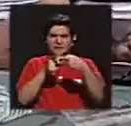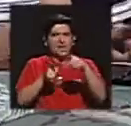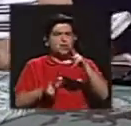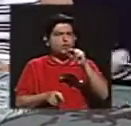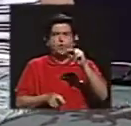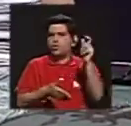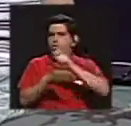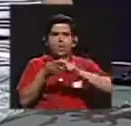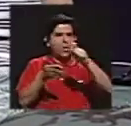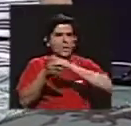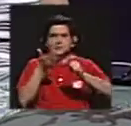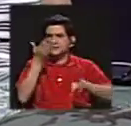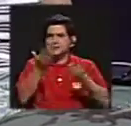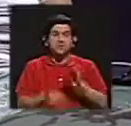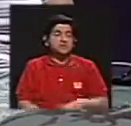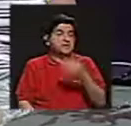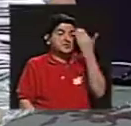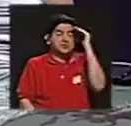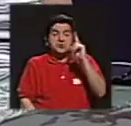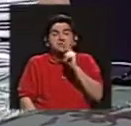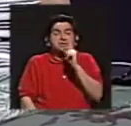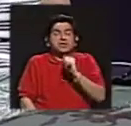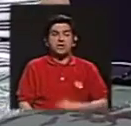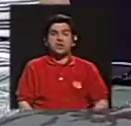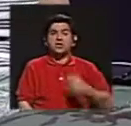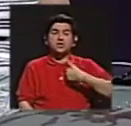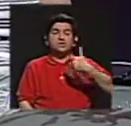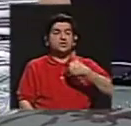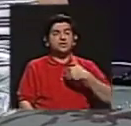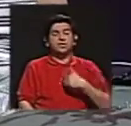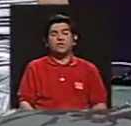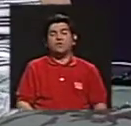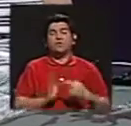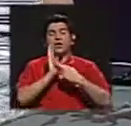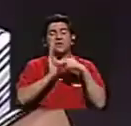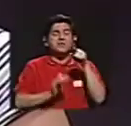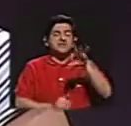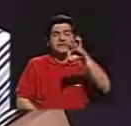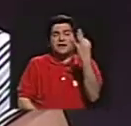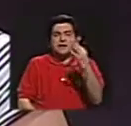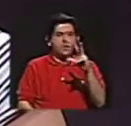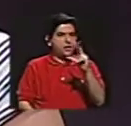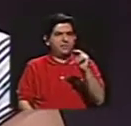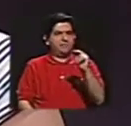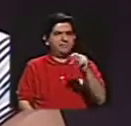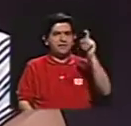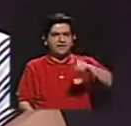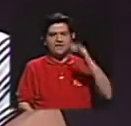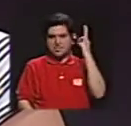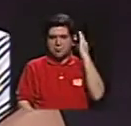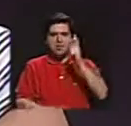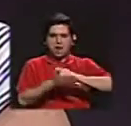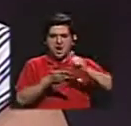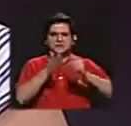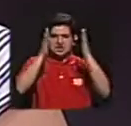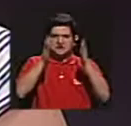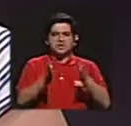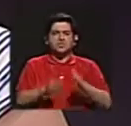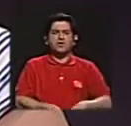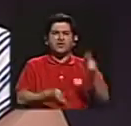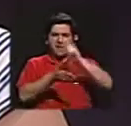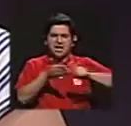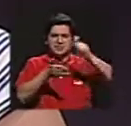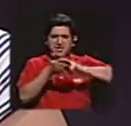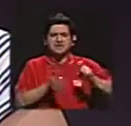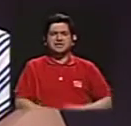lo escribió yo no sé quién y yo lo tengo que actuar desde ahí. Se necesitan mujeres escritoras que escriban